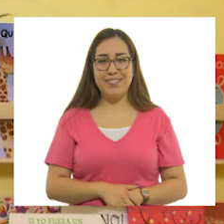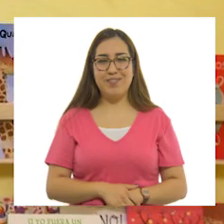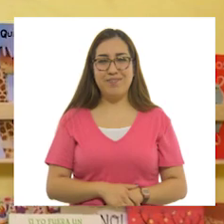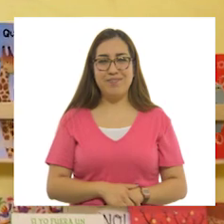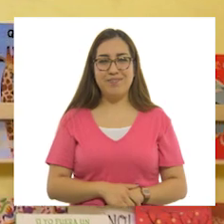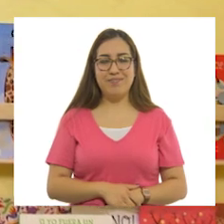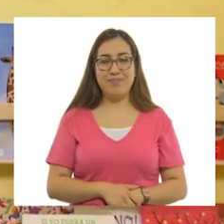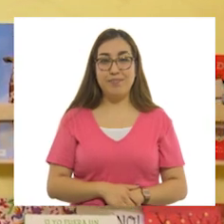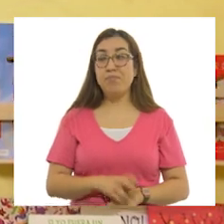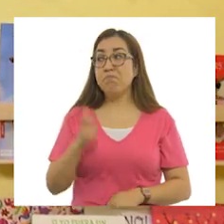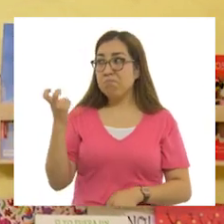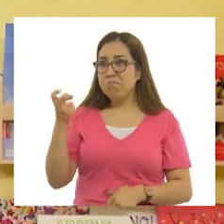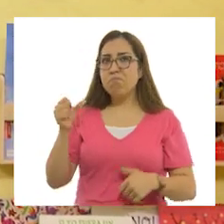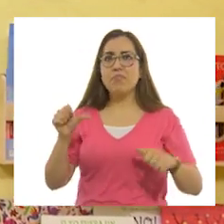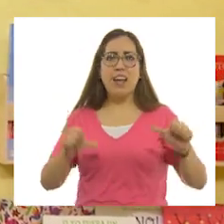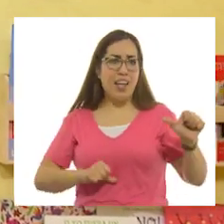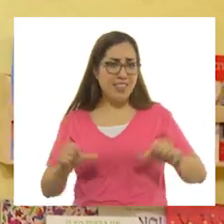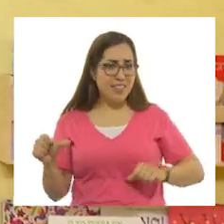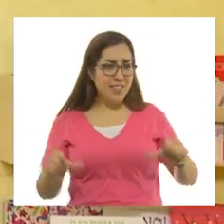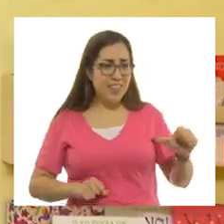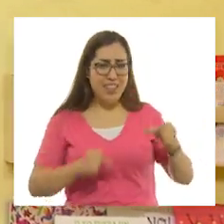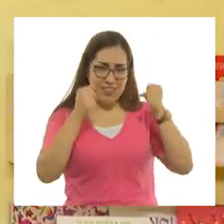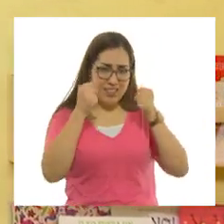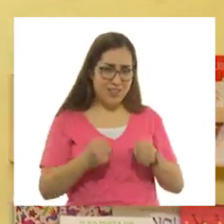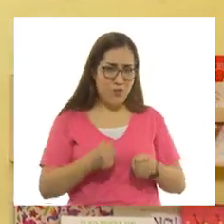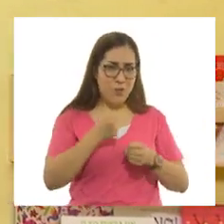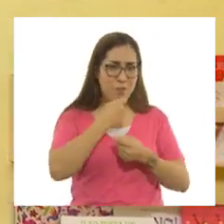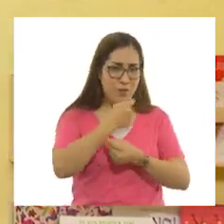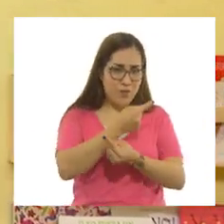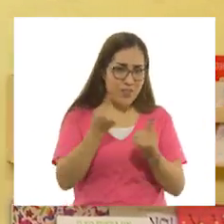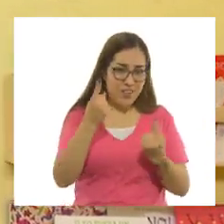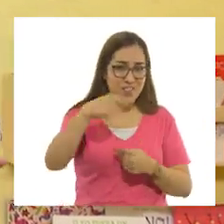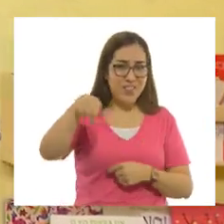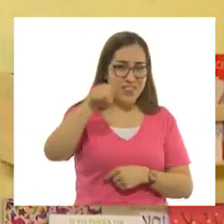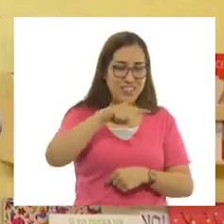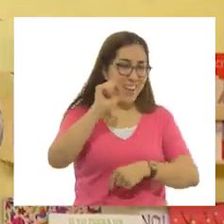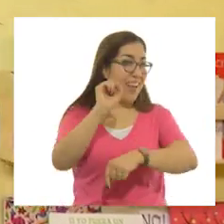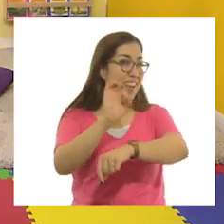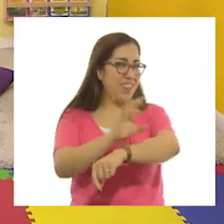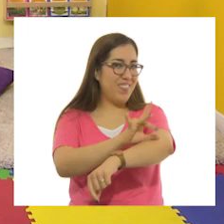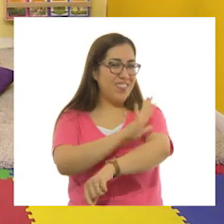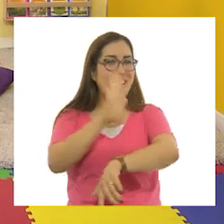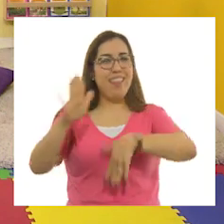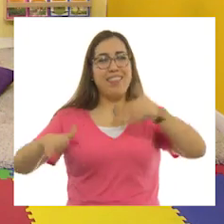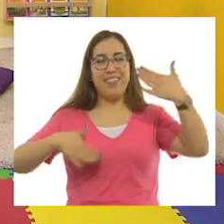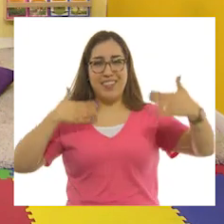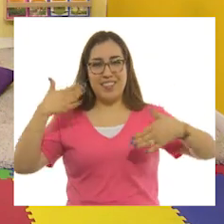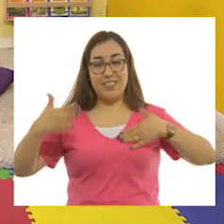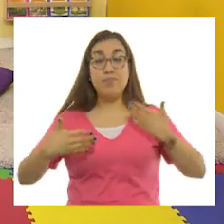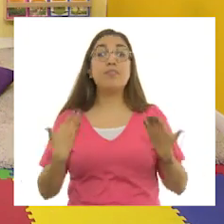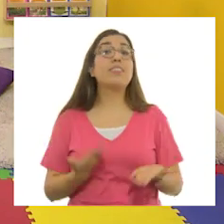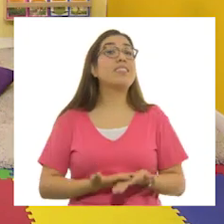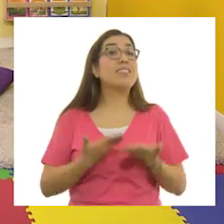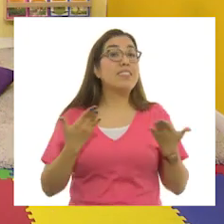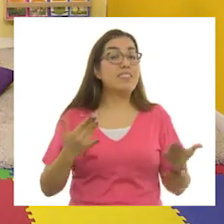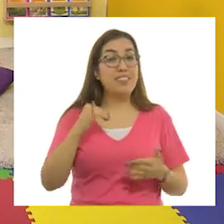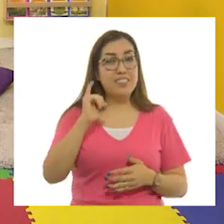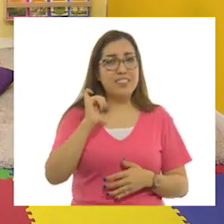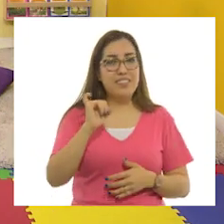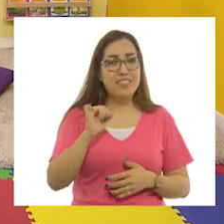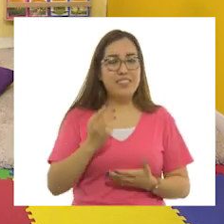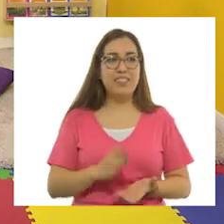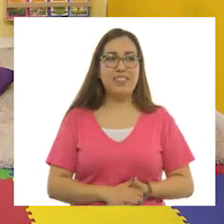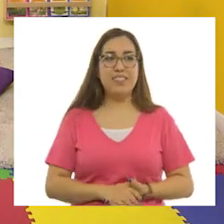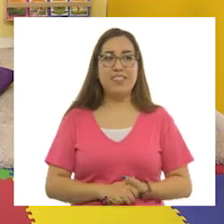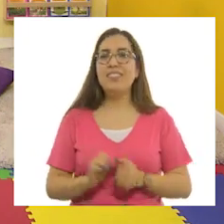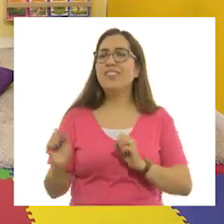es una actividad que seguramente para las niñas y niños resultará muy emocionante ahora sí qué te parece si pasamos